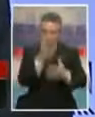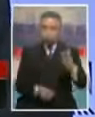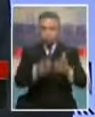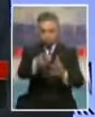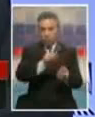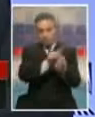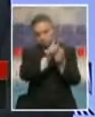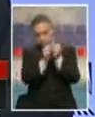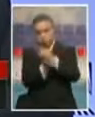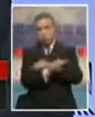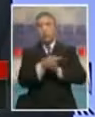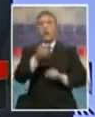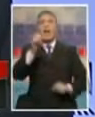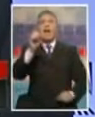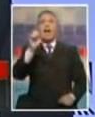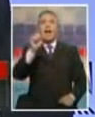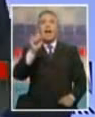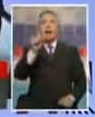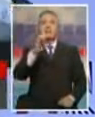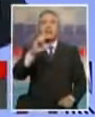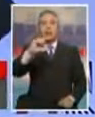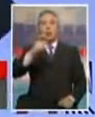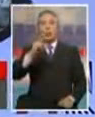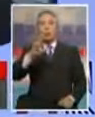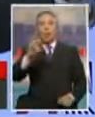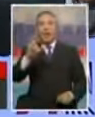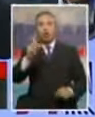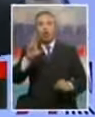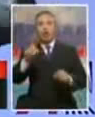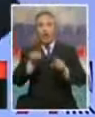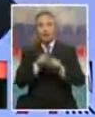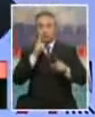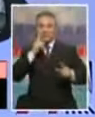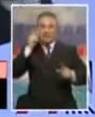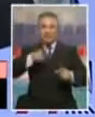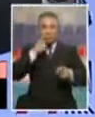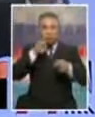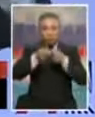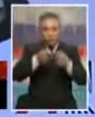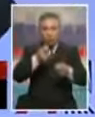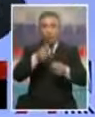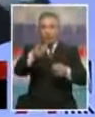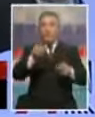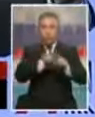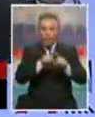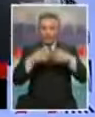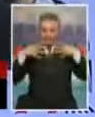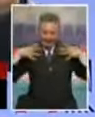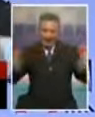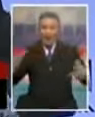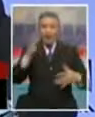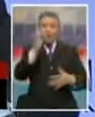transformen en aseguradoras sin subsidio legal y tener un gran servicio, un gran FONASA, donde están